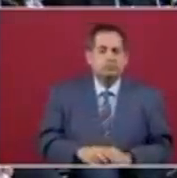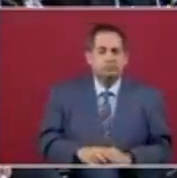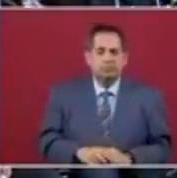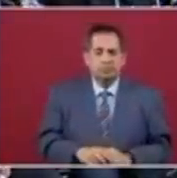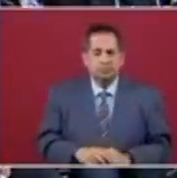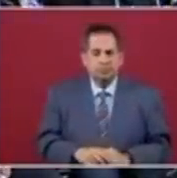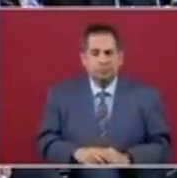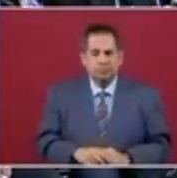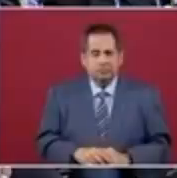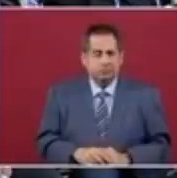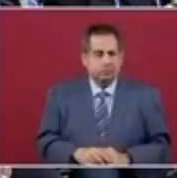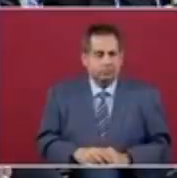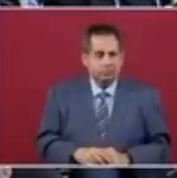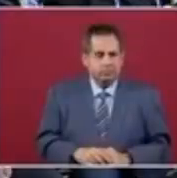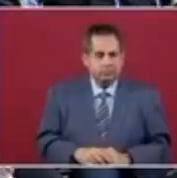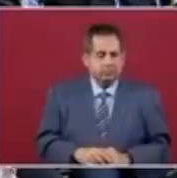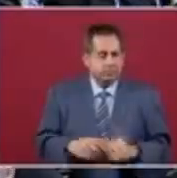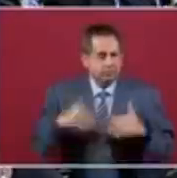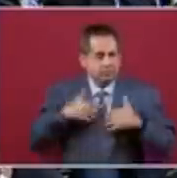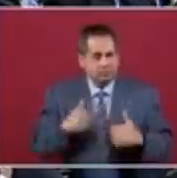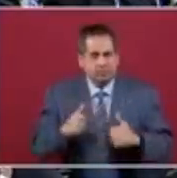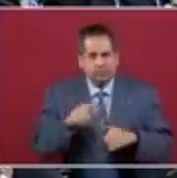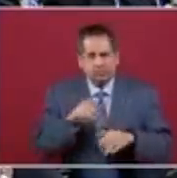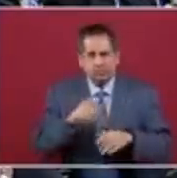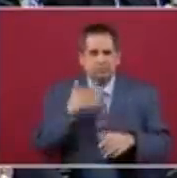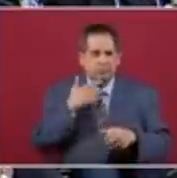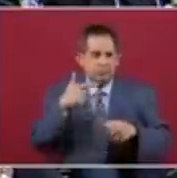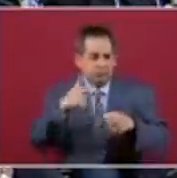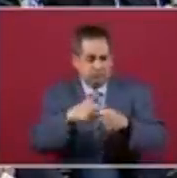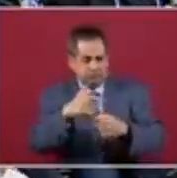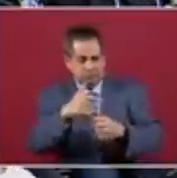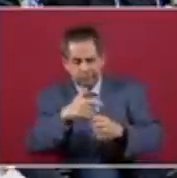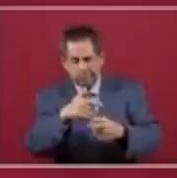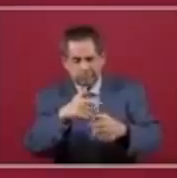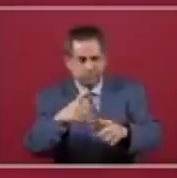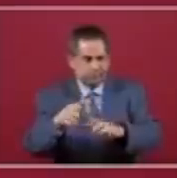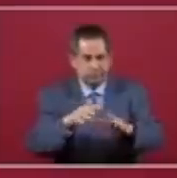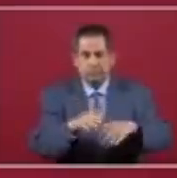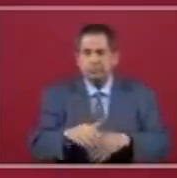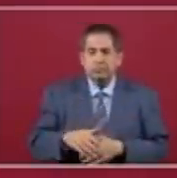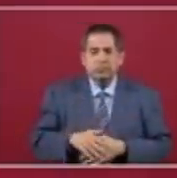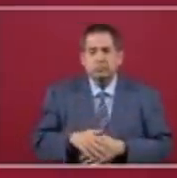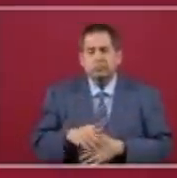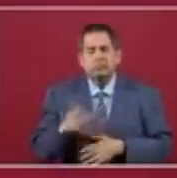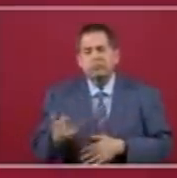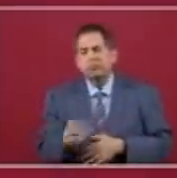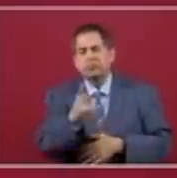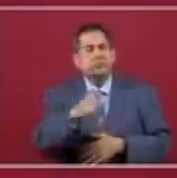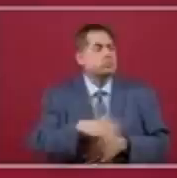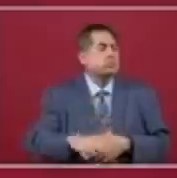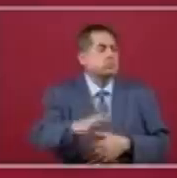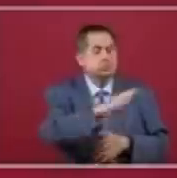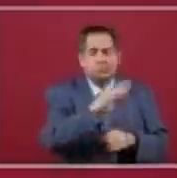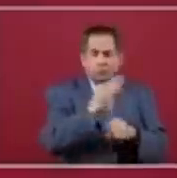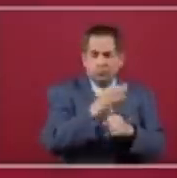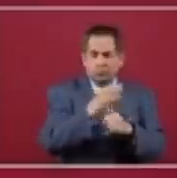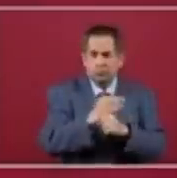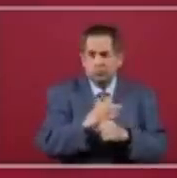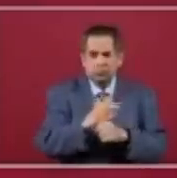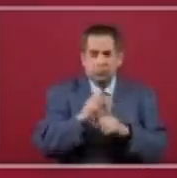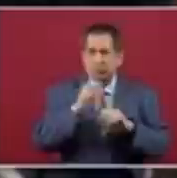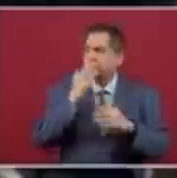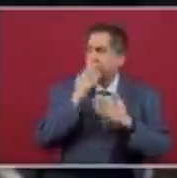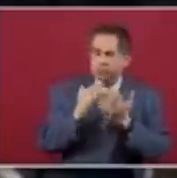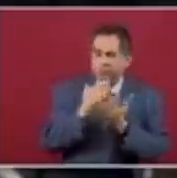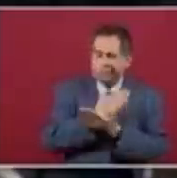entendemos las variaciones en el costo de la gasolina, pero quisiéramos que le dijera a la sociedad si está comprando la gasolina a mejor precio, sin moches, sin